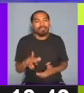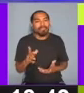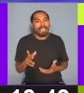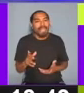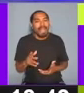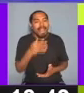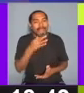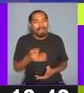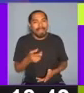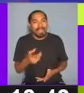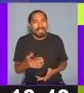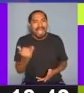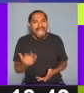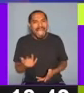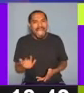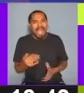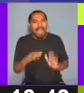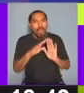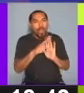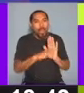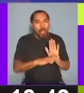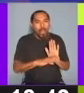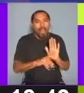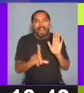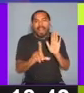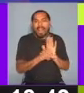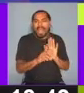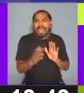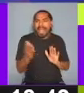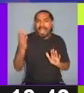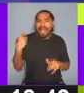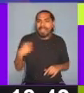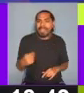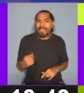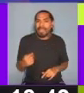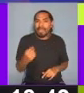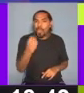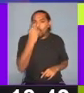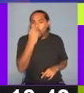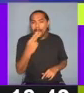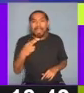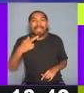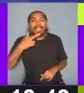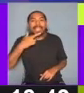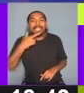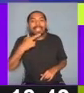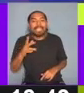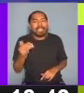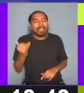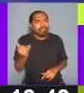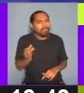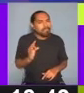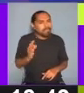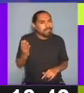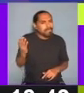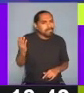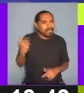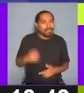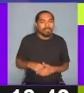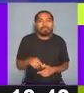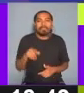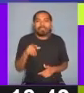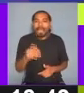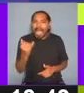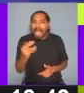normativa que está vigente desde el año 2017. Es un régimen de pago a cuenta del impuesto sobre los